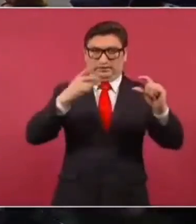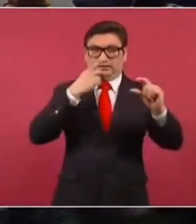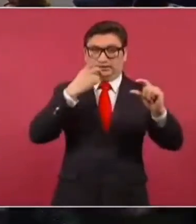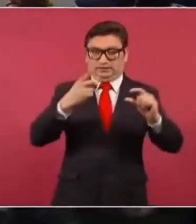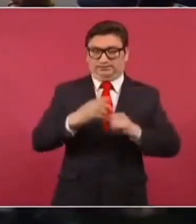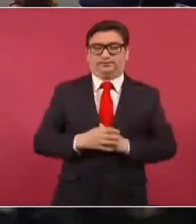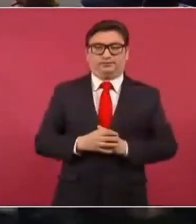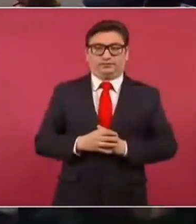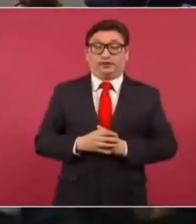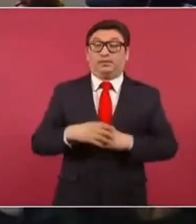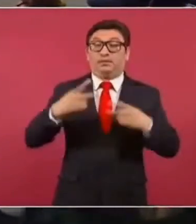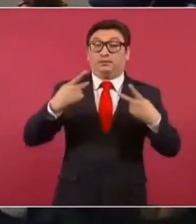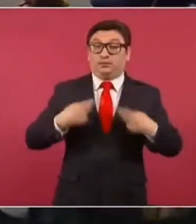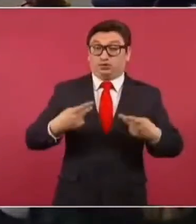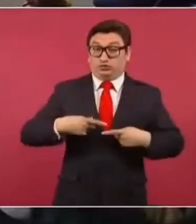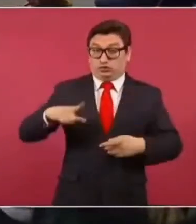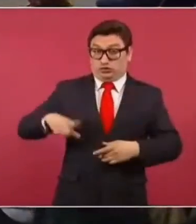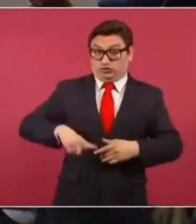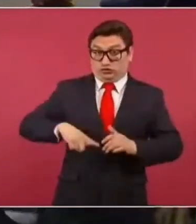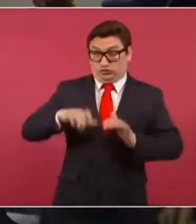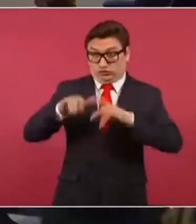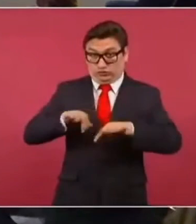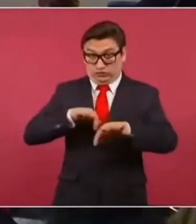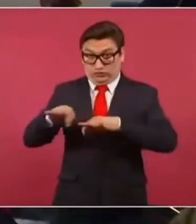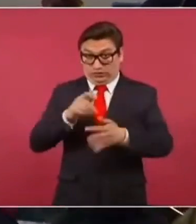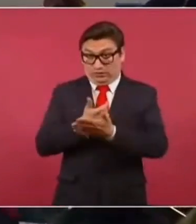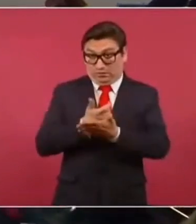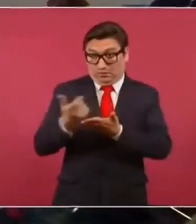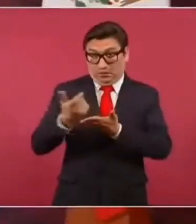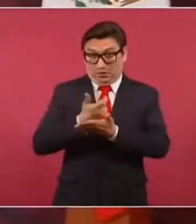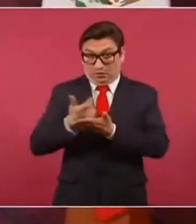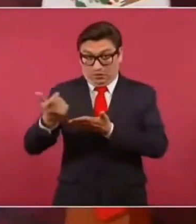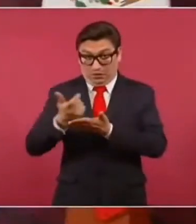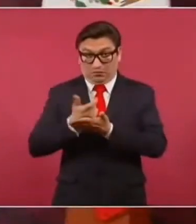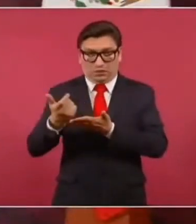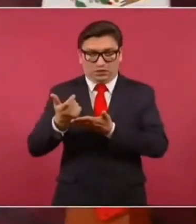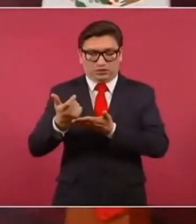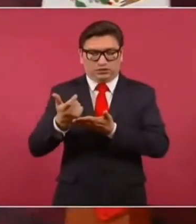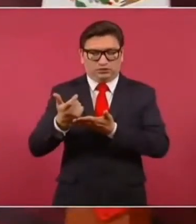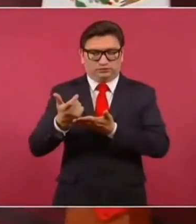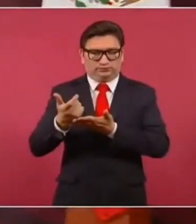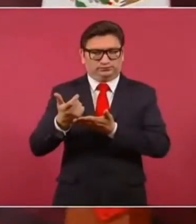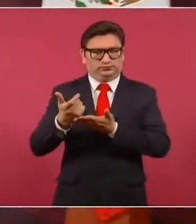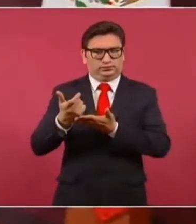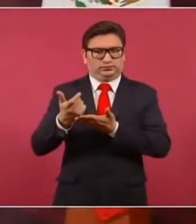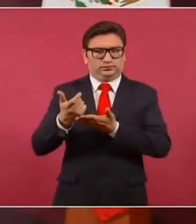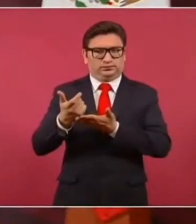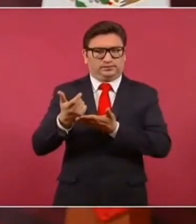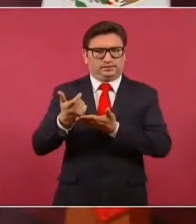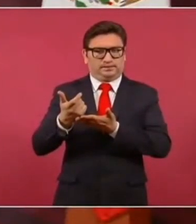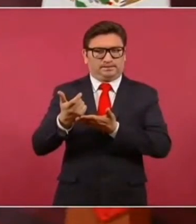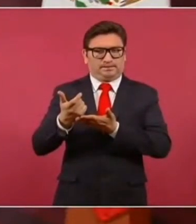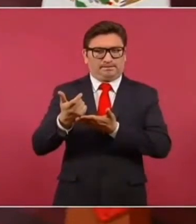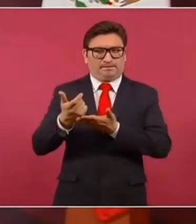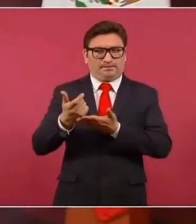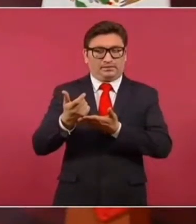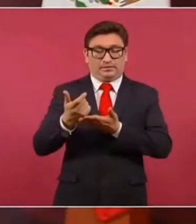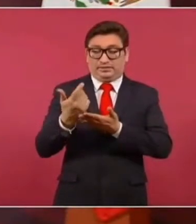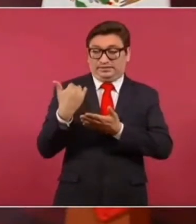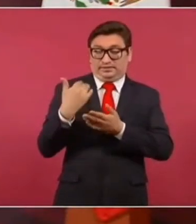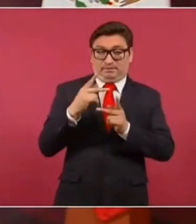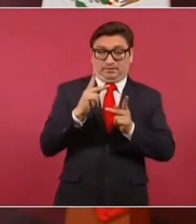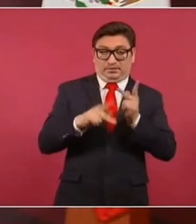público podrá recibir remuneración en términos de la fracción